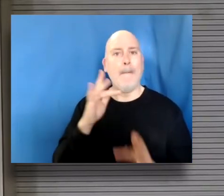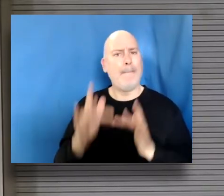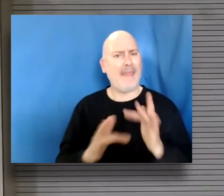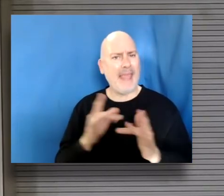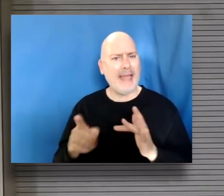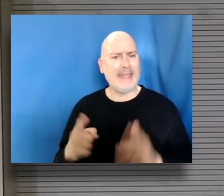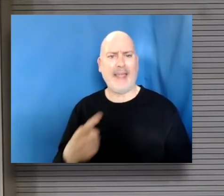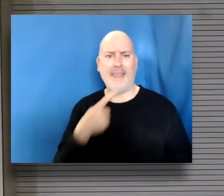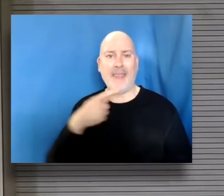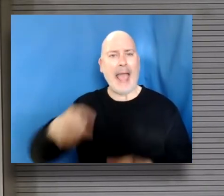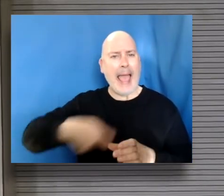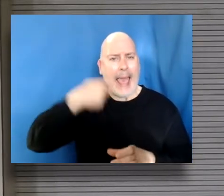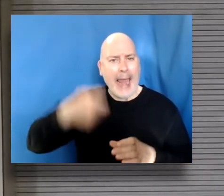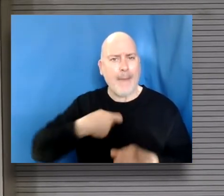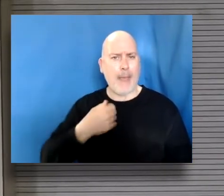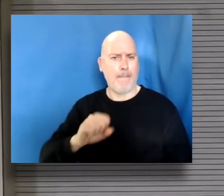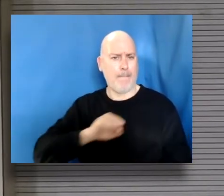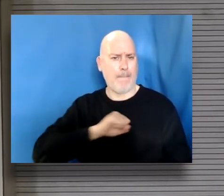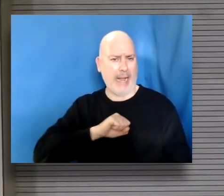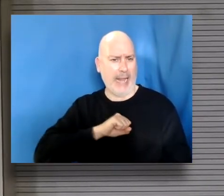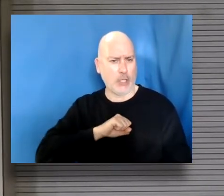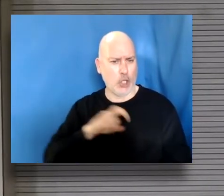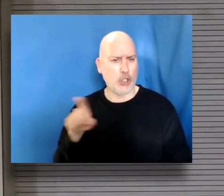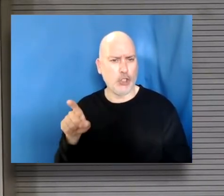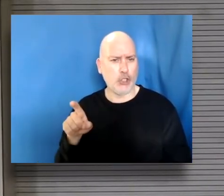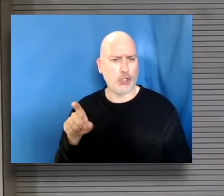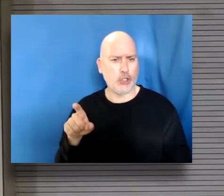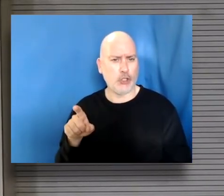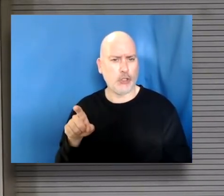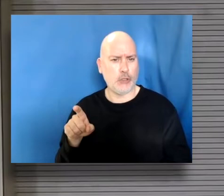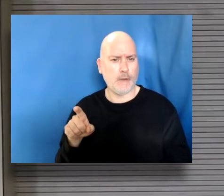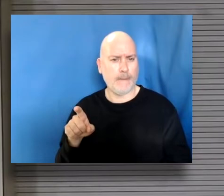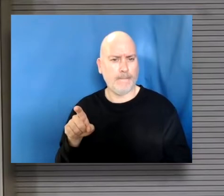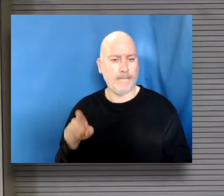indican jarabe para la tos y siestas, imagino,